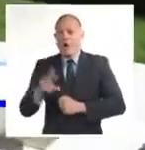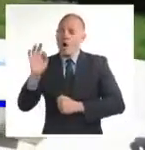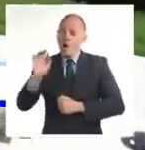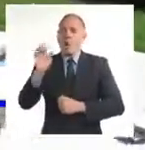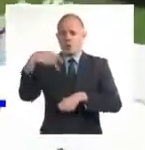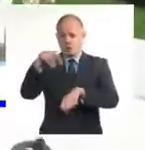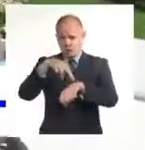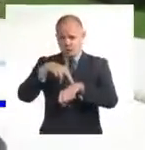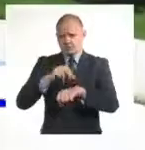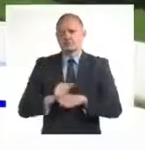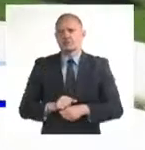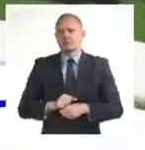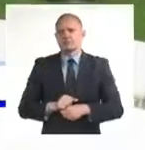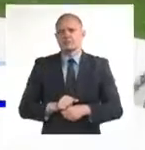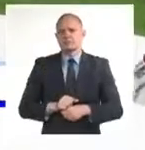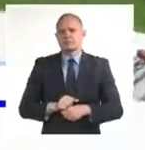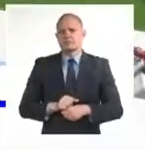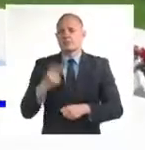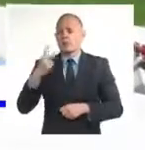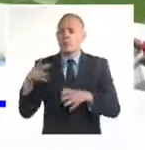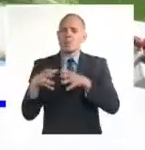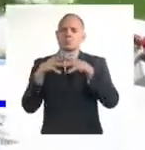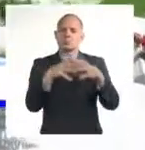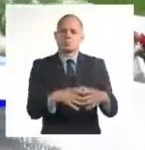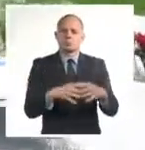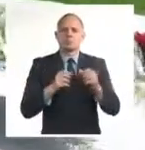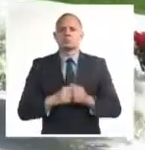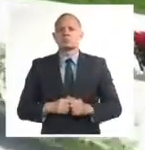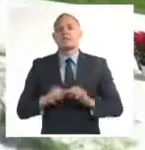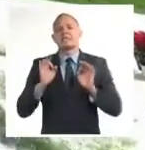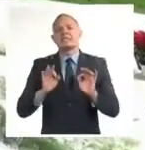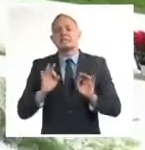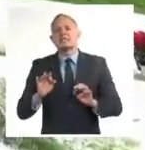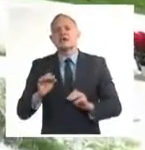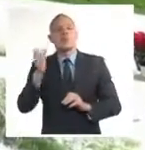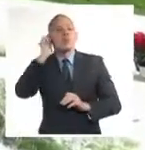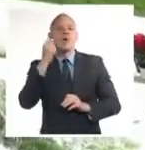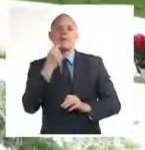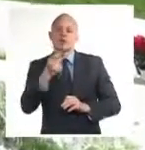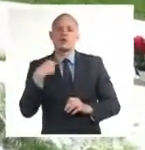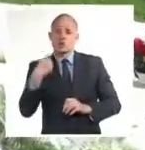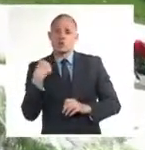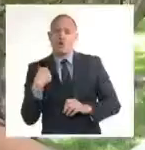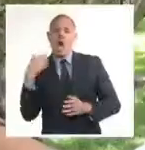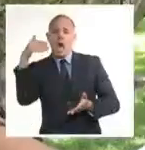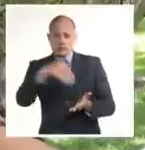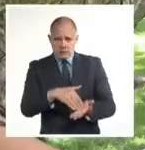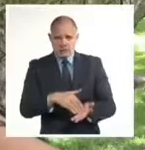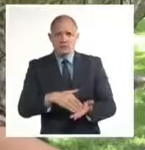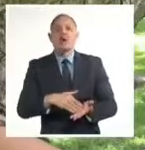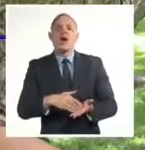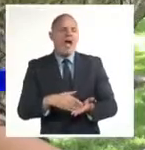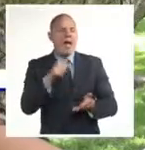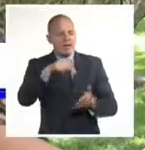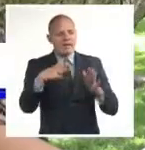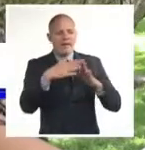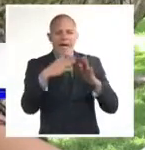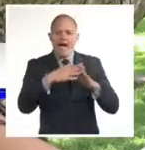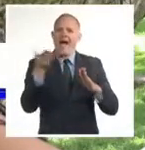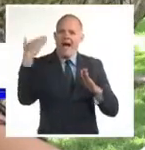de Fidel y Raúl. Siempre que estamos en Oriente tratamos de visitar este lugar que para nosotros es tan importante que la gente